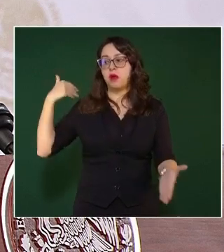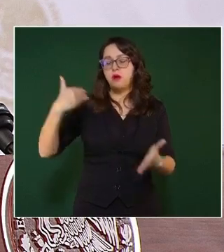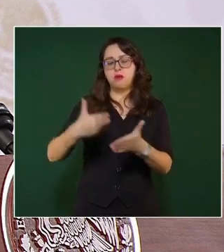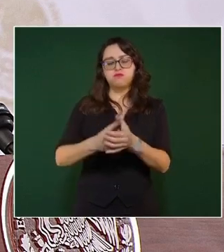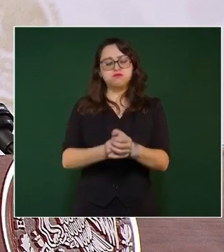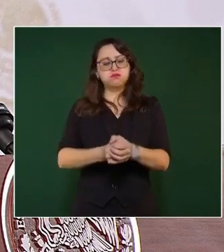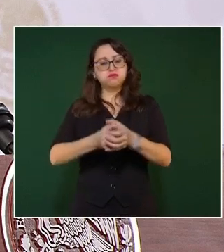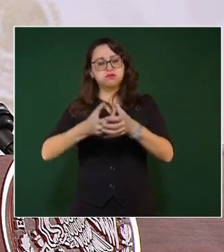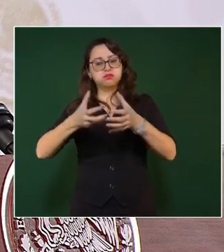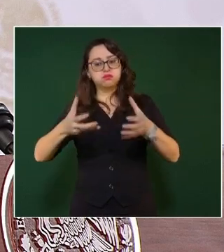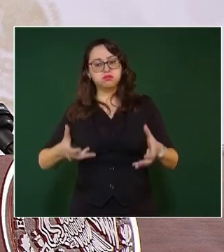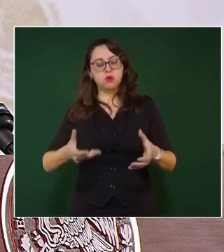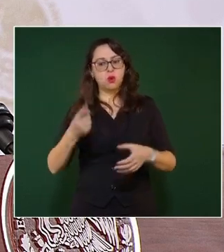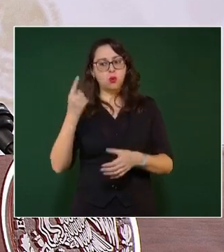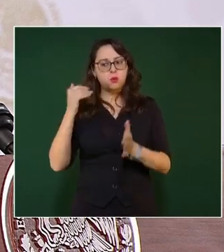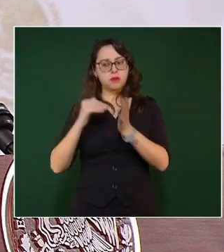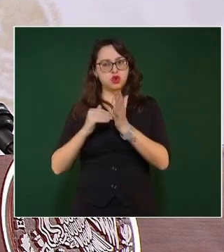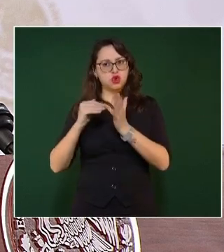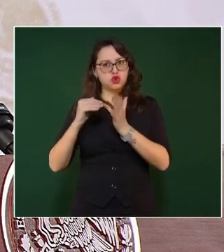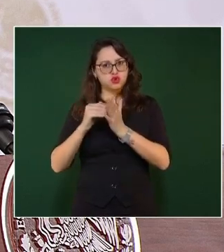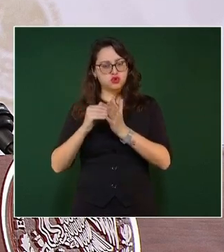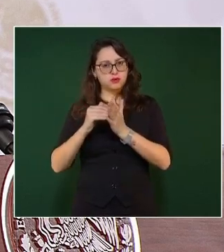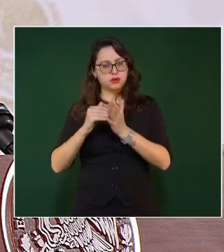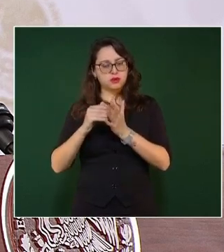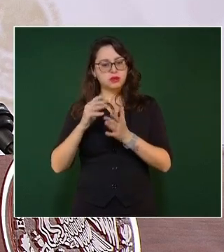personas al año 2020 de